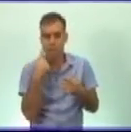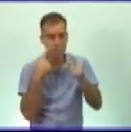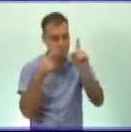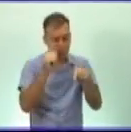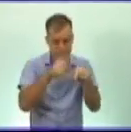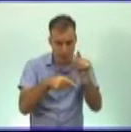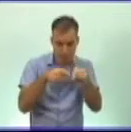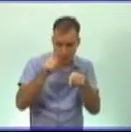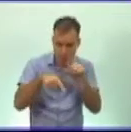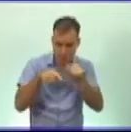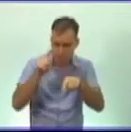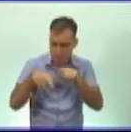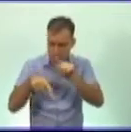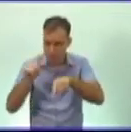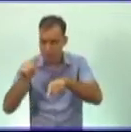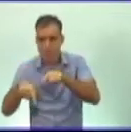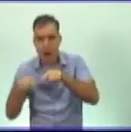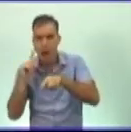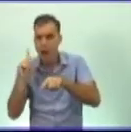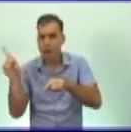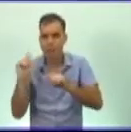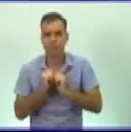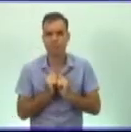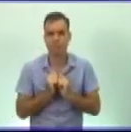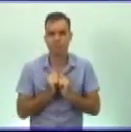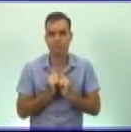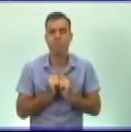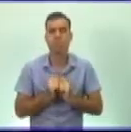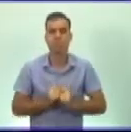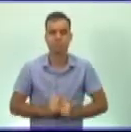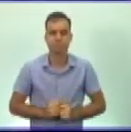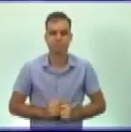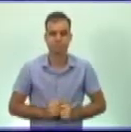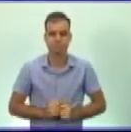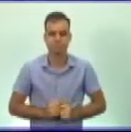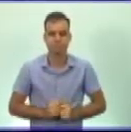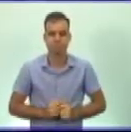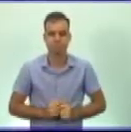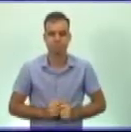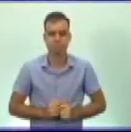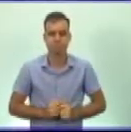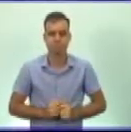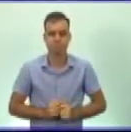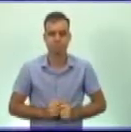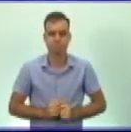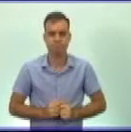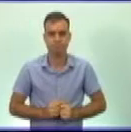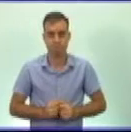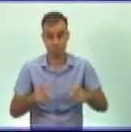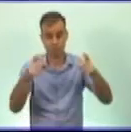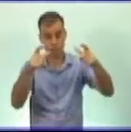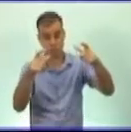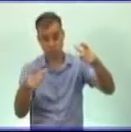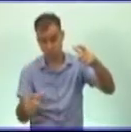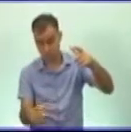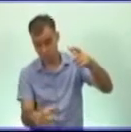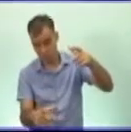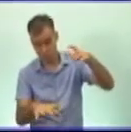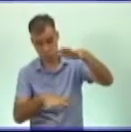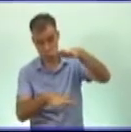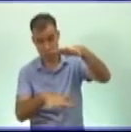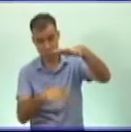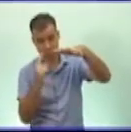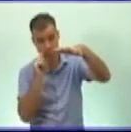que unen los puntos de la circunferencia de sus bases. Estos